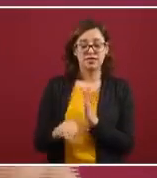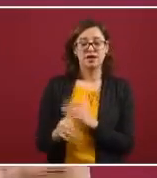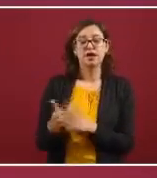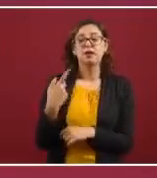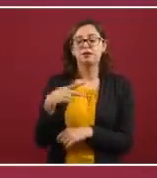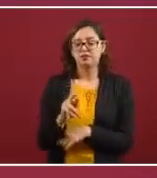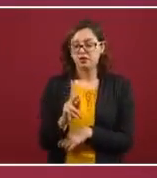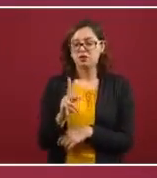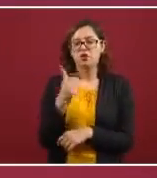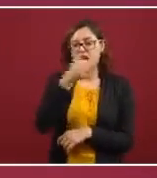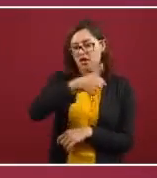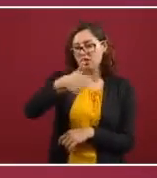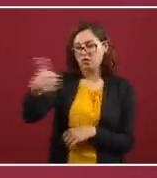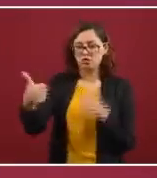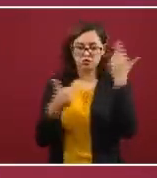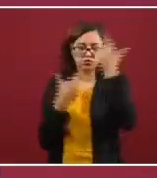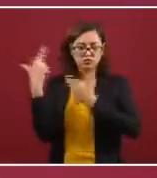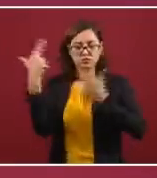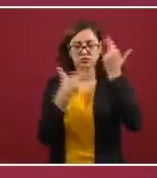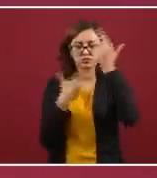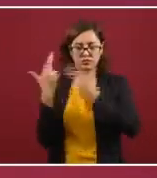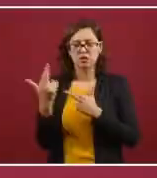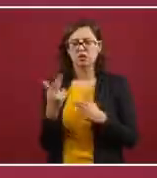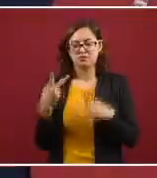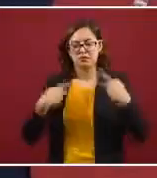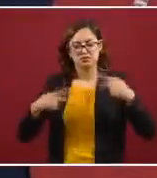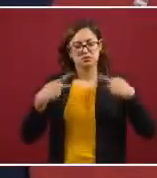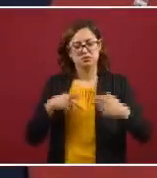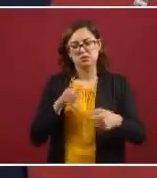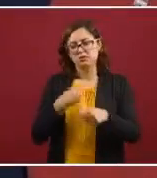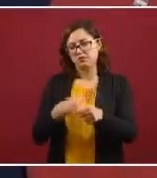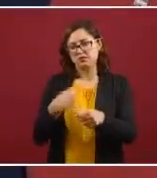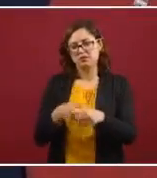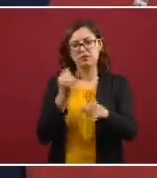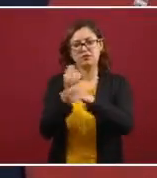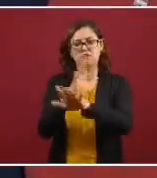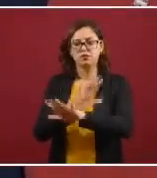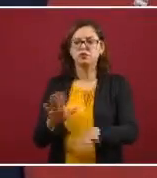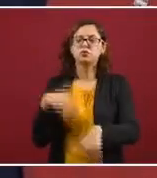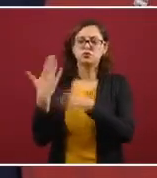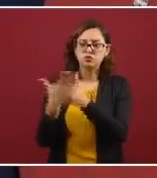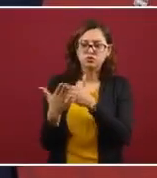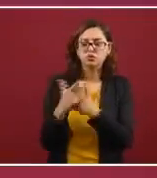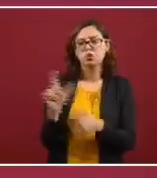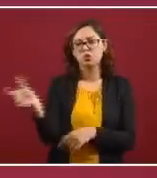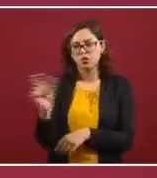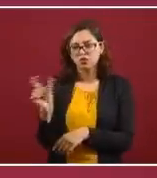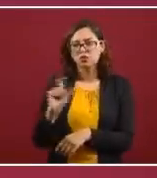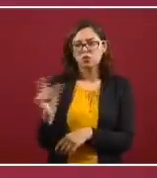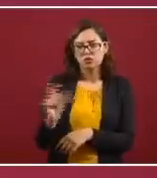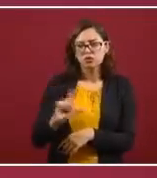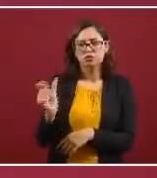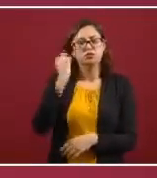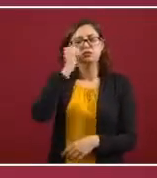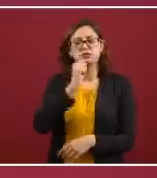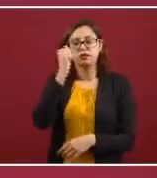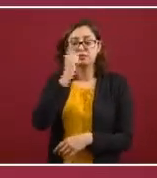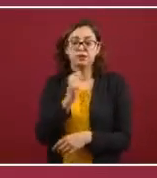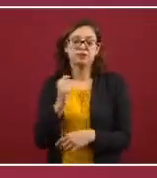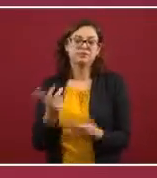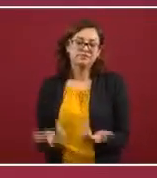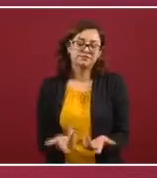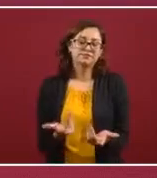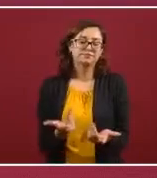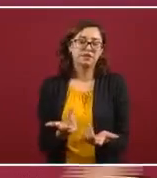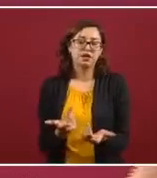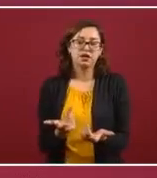se revisa caso por caso y se mantiene enterado al paciente sobre cuándo va a tener su medicamento, siempre cuidando pues que